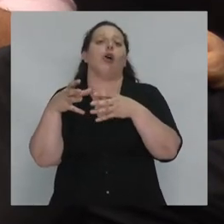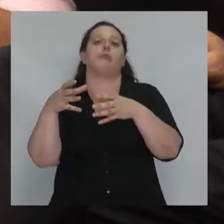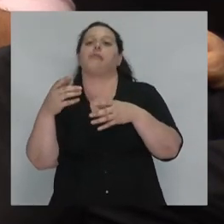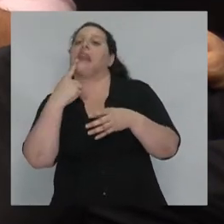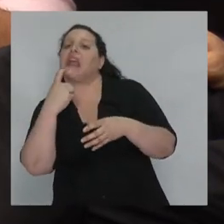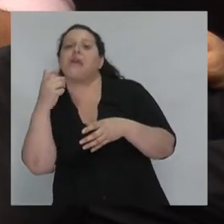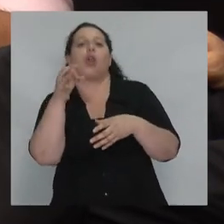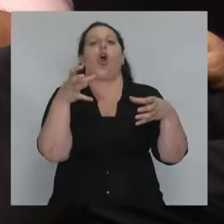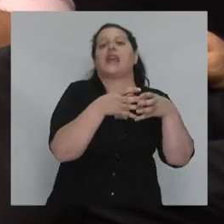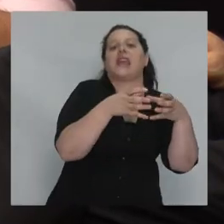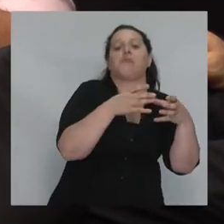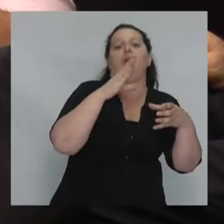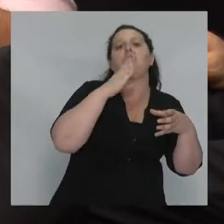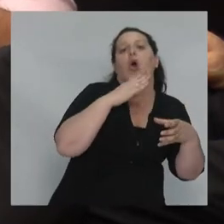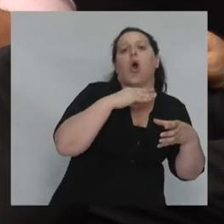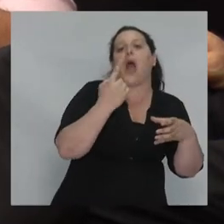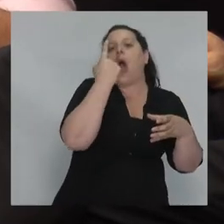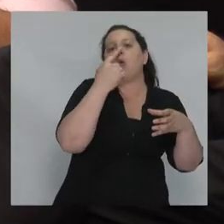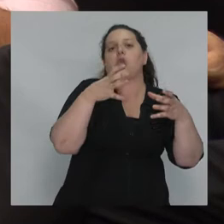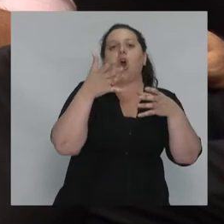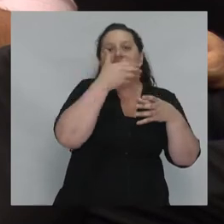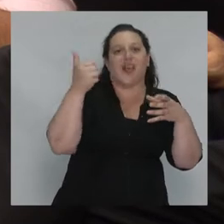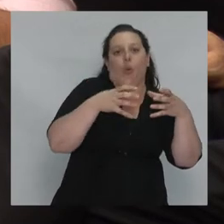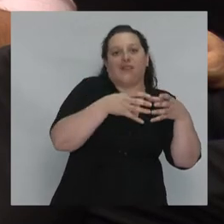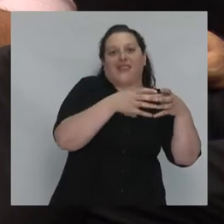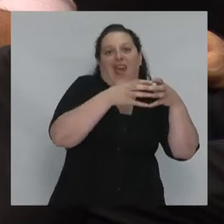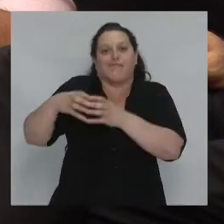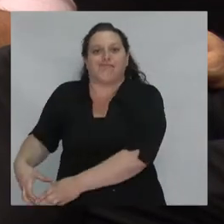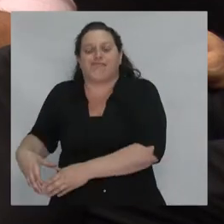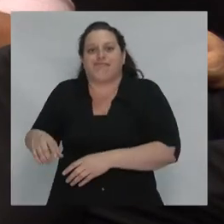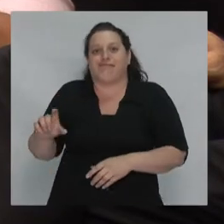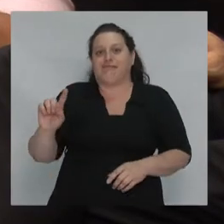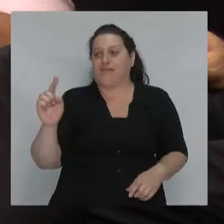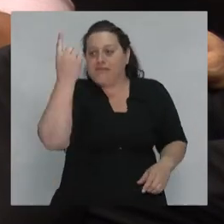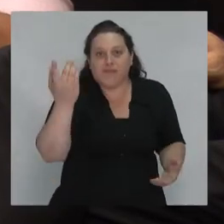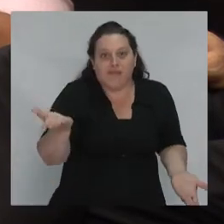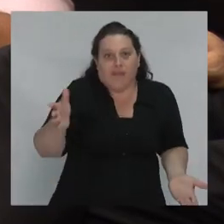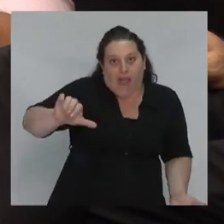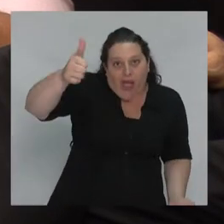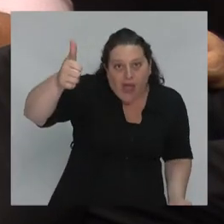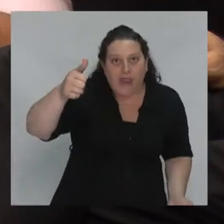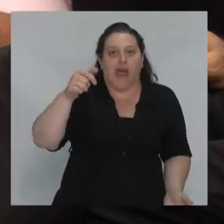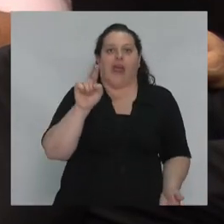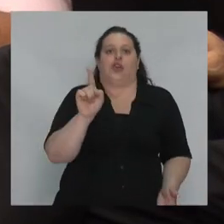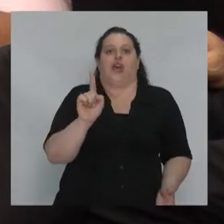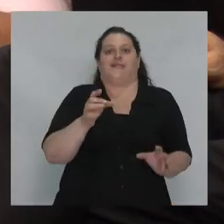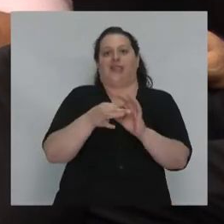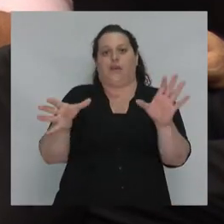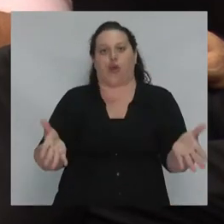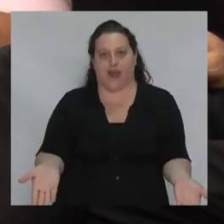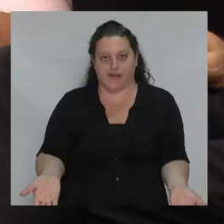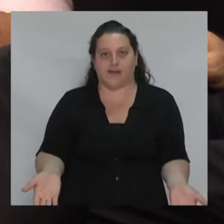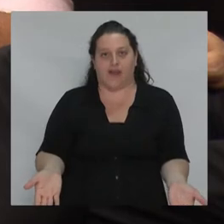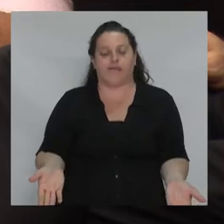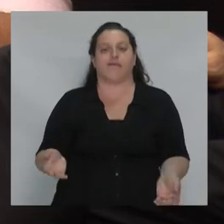y no se presenta a la cancha? Entonces gana por W y esa fue una ganancia democrática, no señor. Aquí lo que